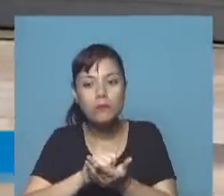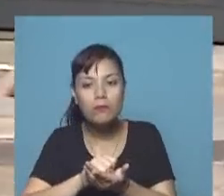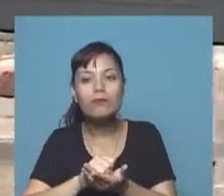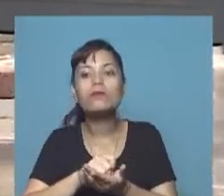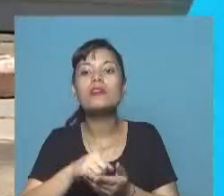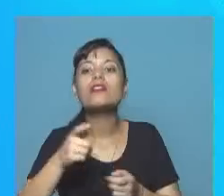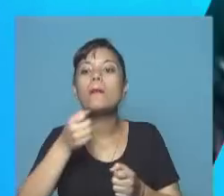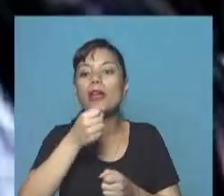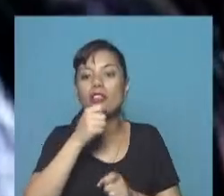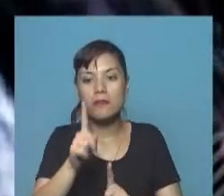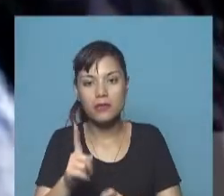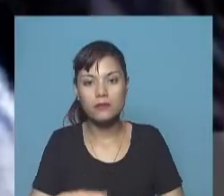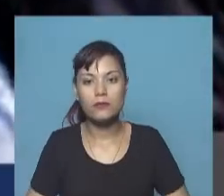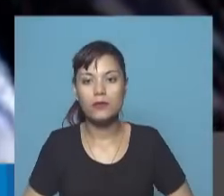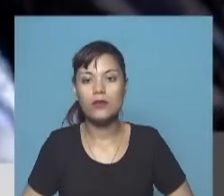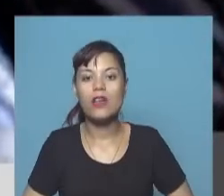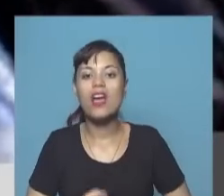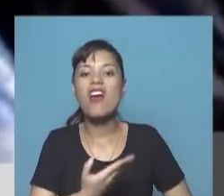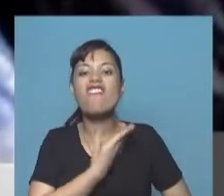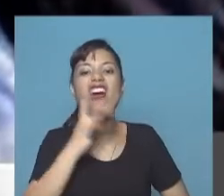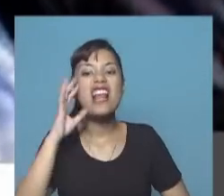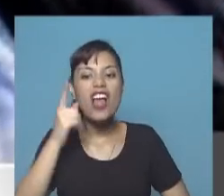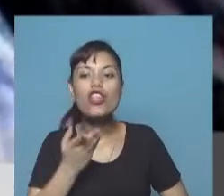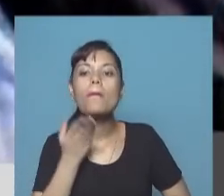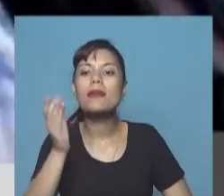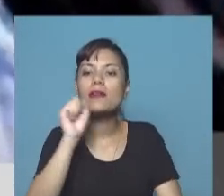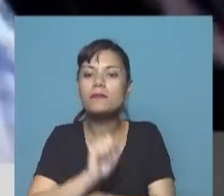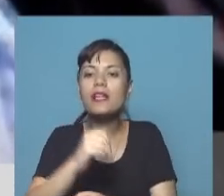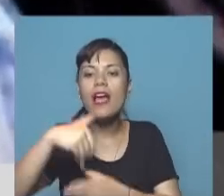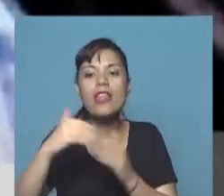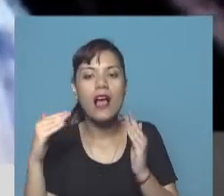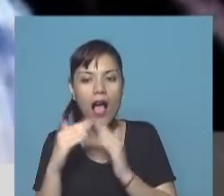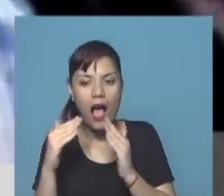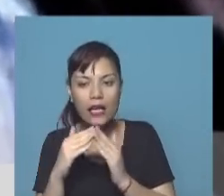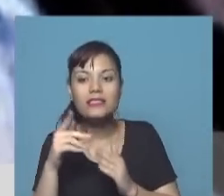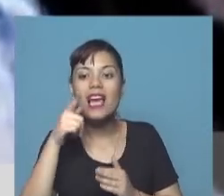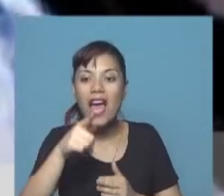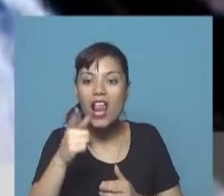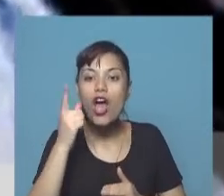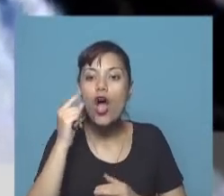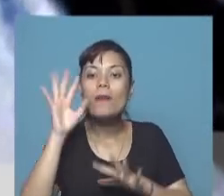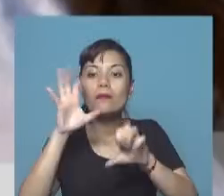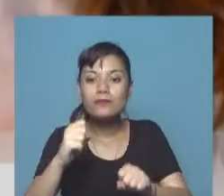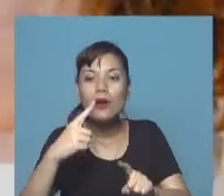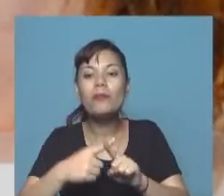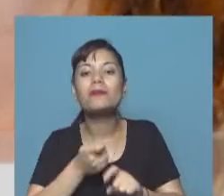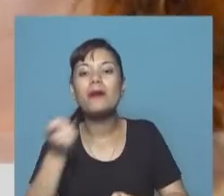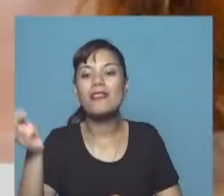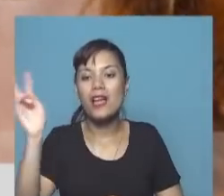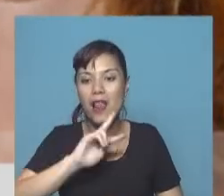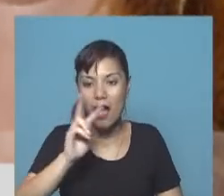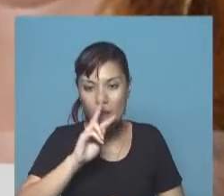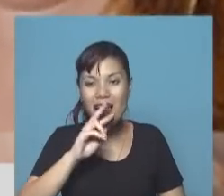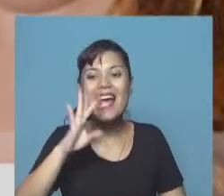al periodista. Fernando Farré pidió prisión domiciliaria. El viudo, detenido por el femicidio de su